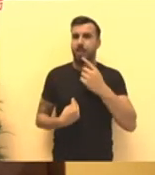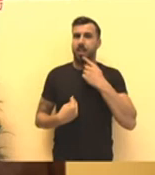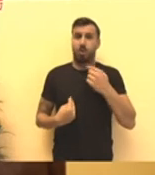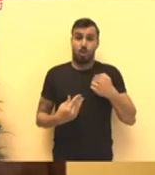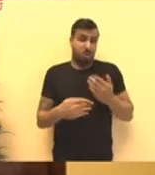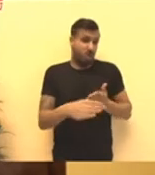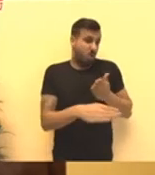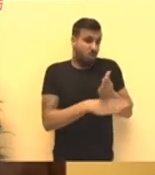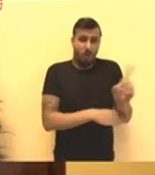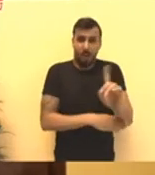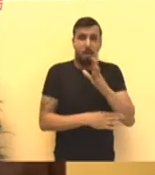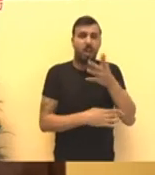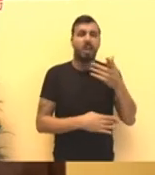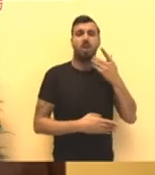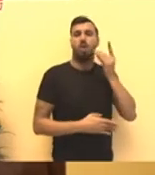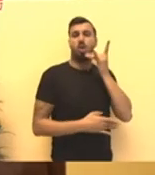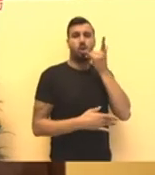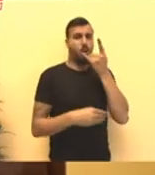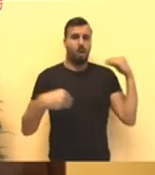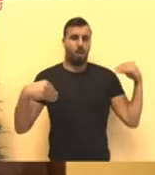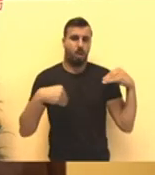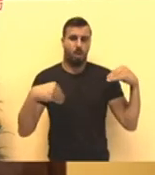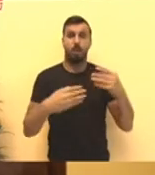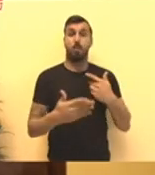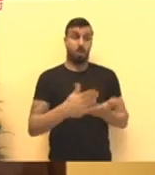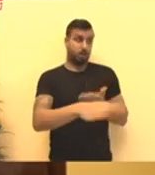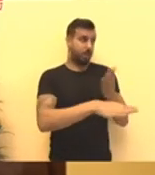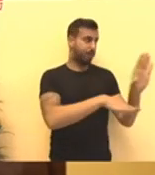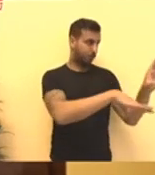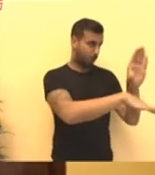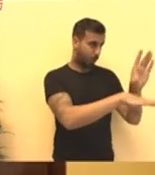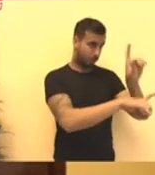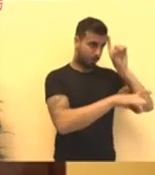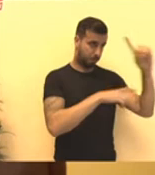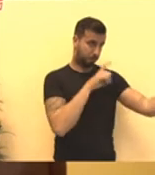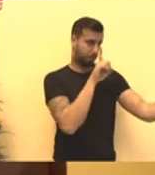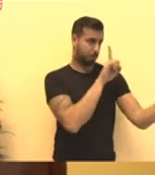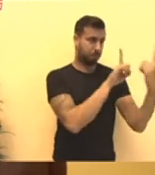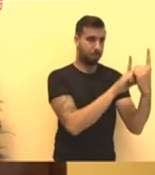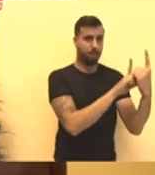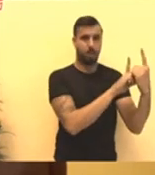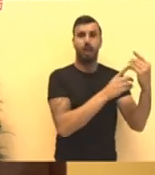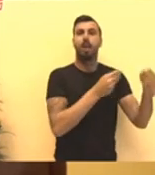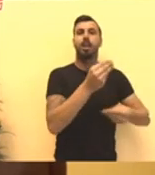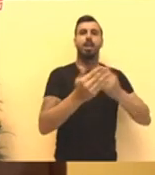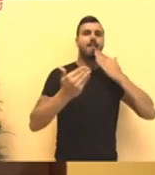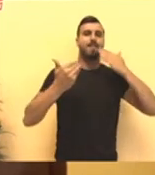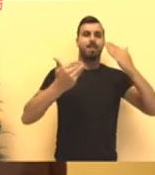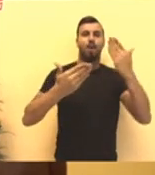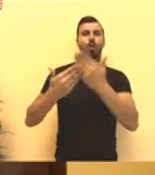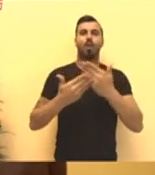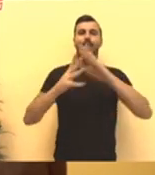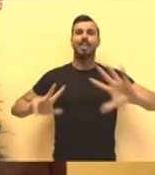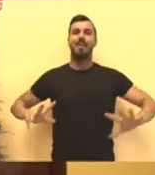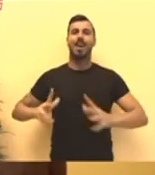Educación, y el listo de turno, con perdón, me dio plaza en el Colegio Salvador Rueda. El